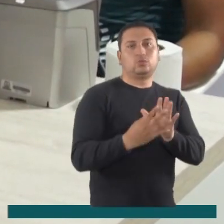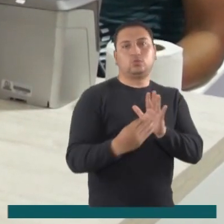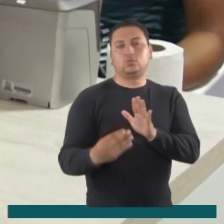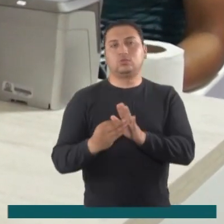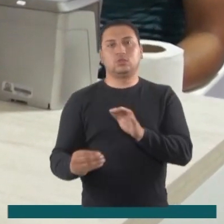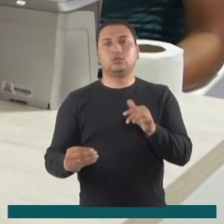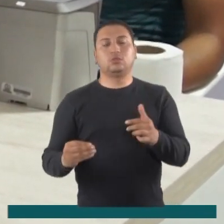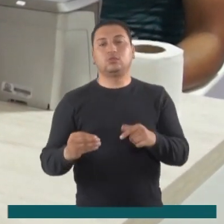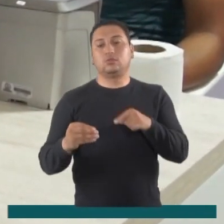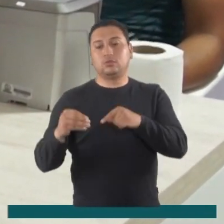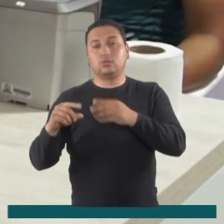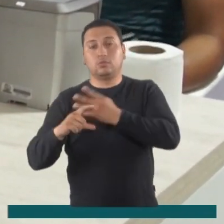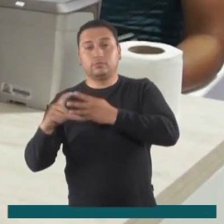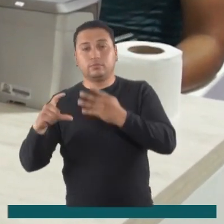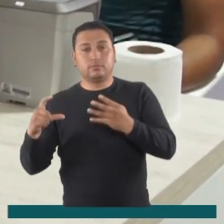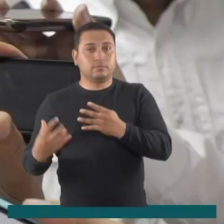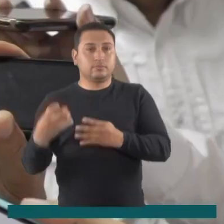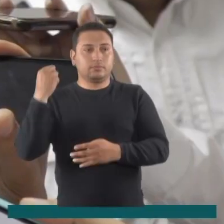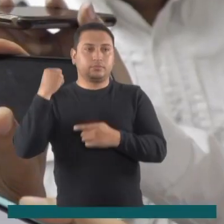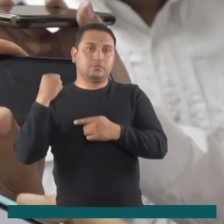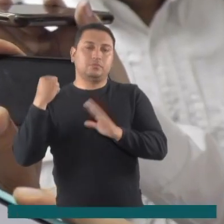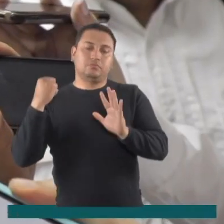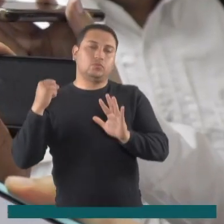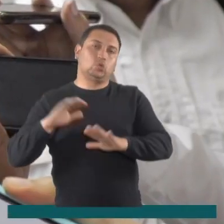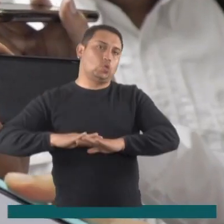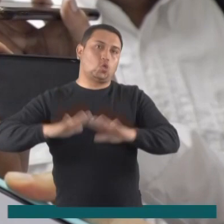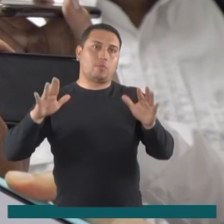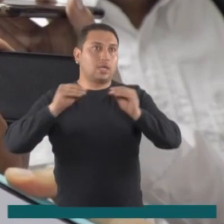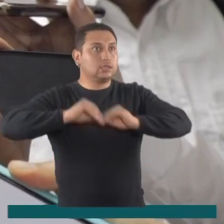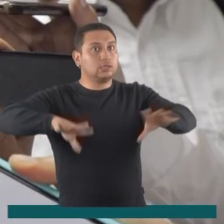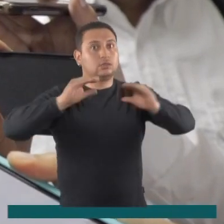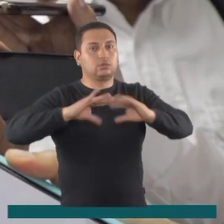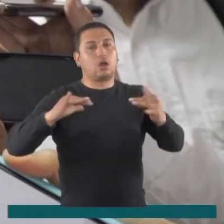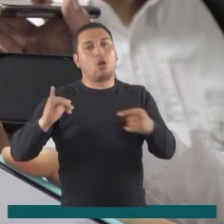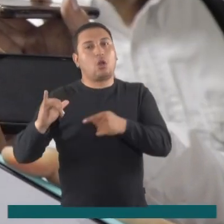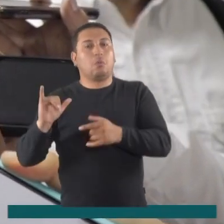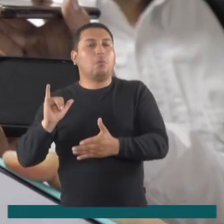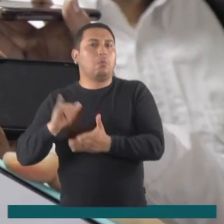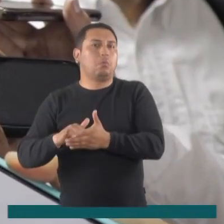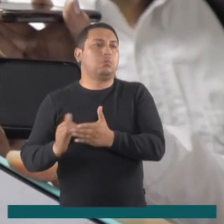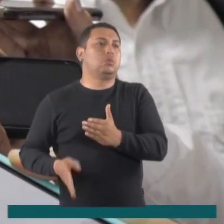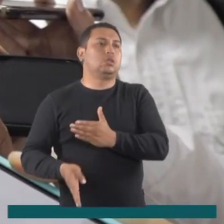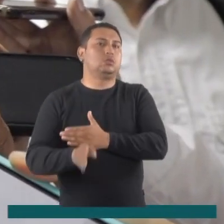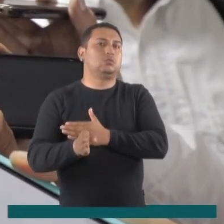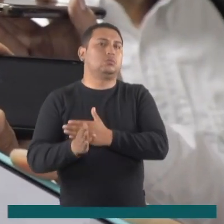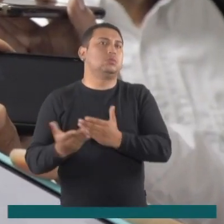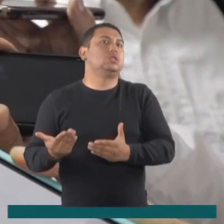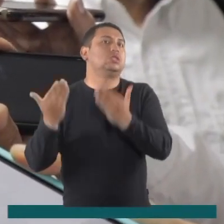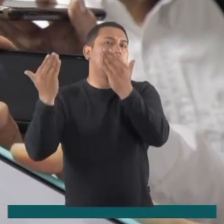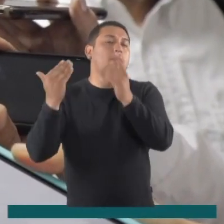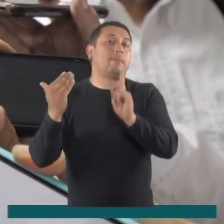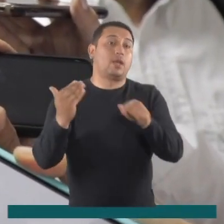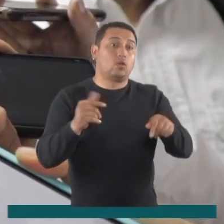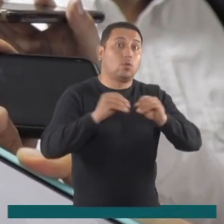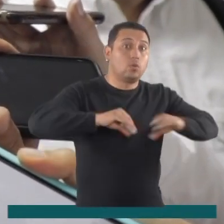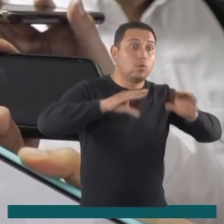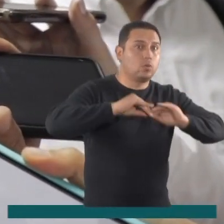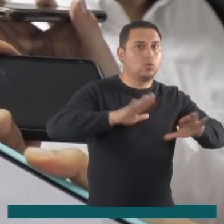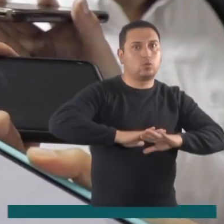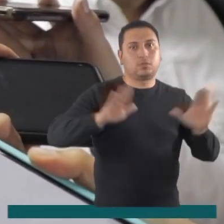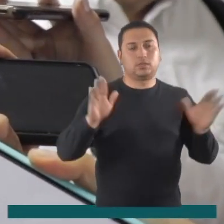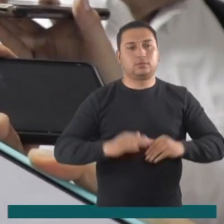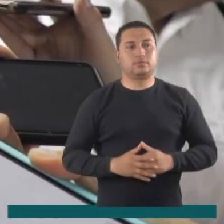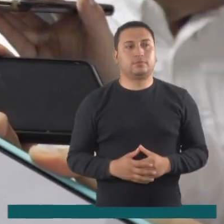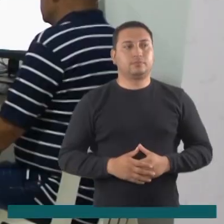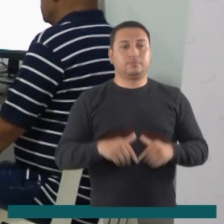no pierde vigencia la cédula de hologramas, se mantienen las dos y progresivamente haremos la masificación de los 40 millones de documentos, pero ya arrancamos con la producción